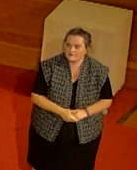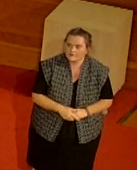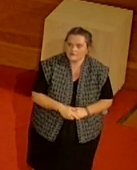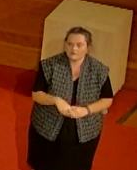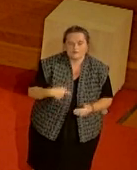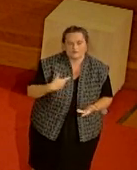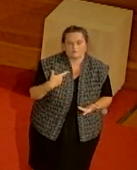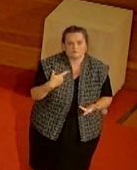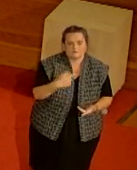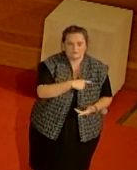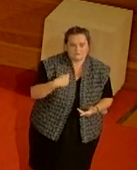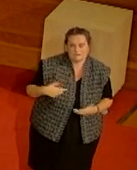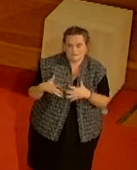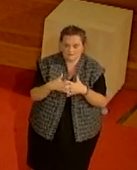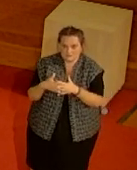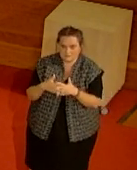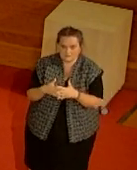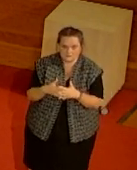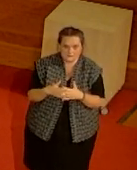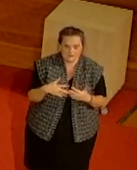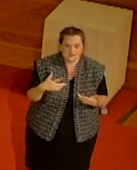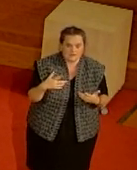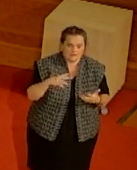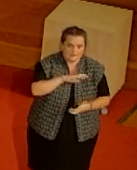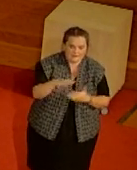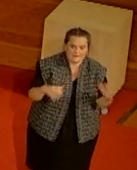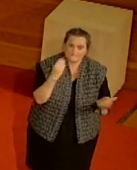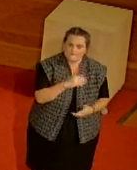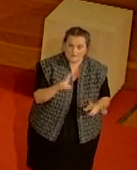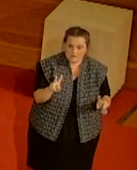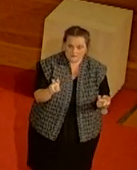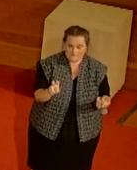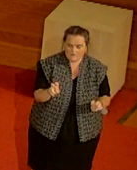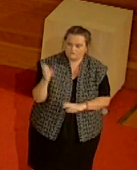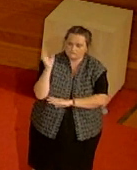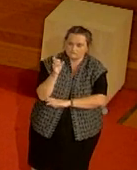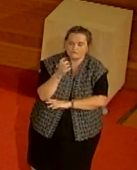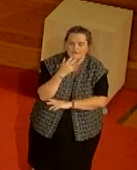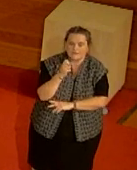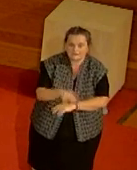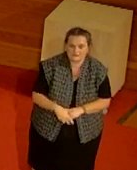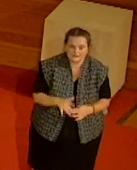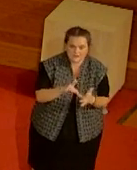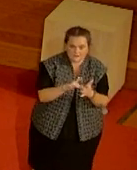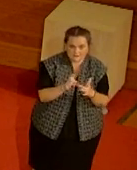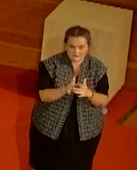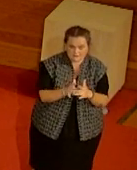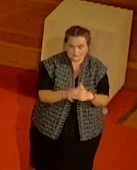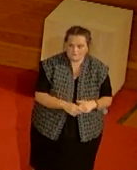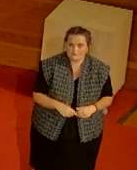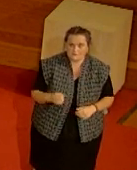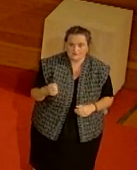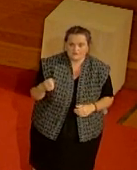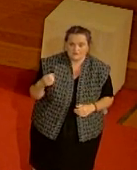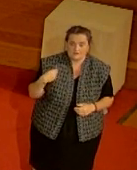conferencia china Estados Unidos nueva guerra fría que será a cargo de Jesús Núñez villaverde economista y militar